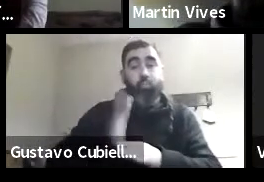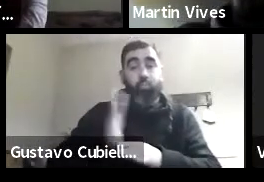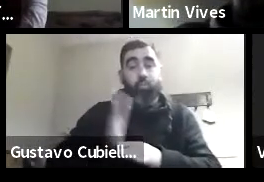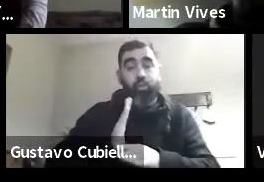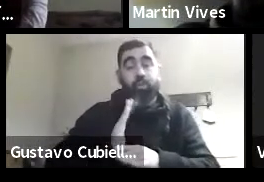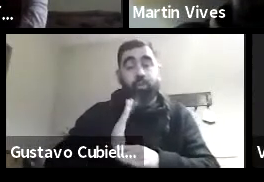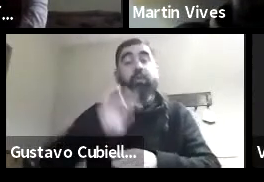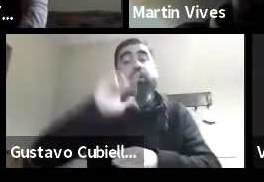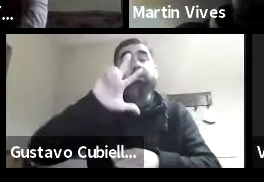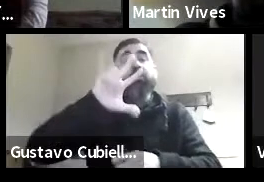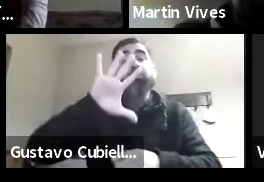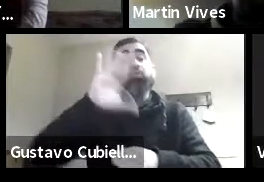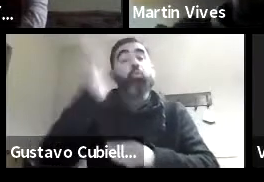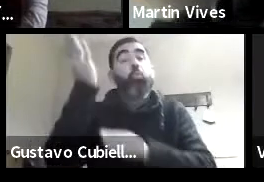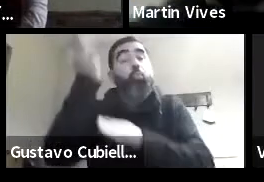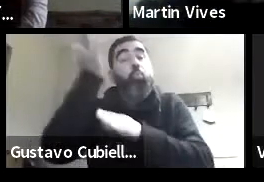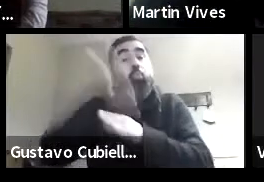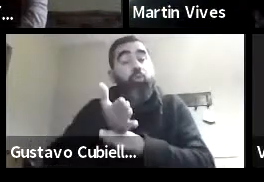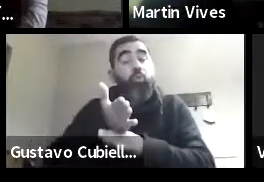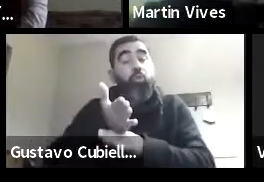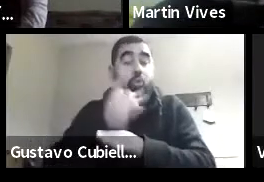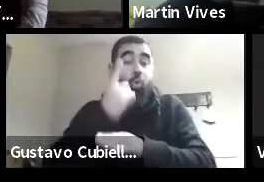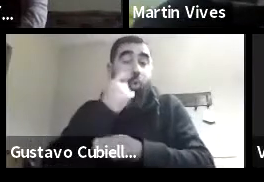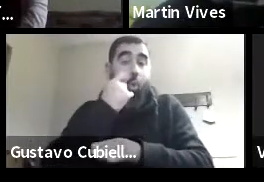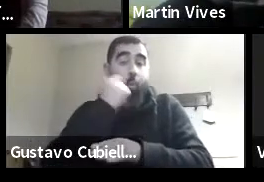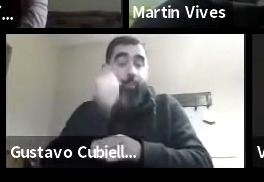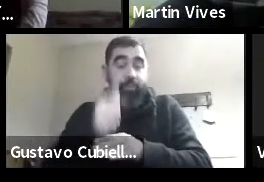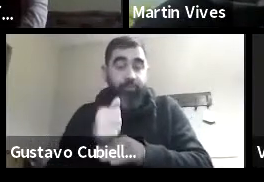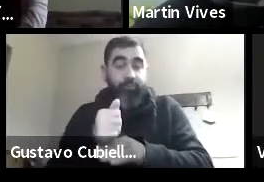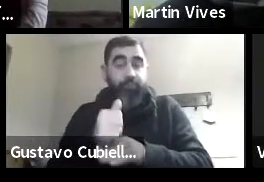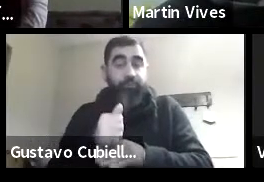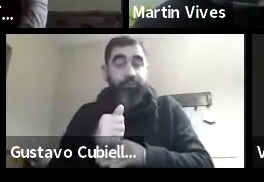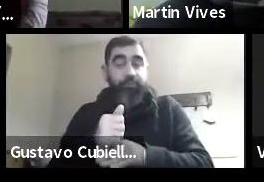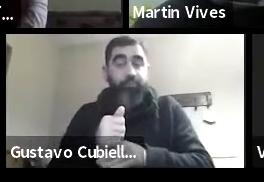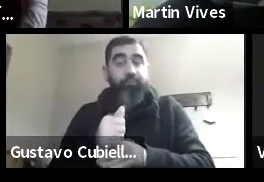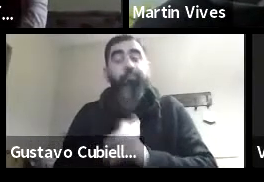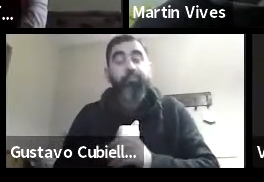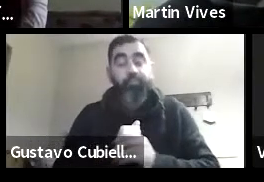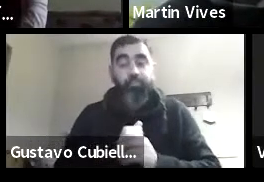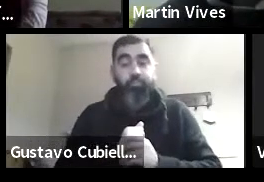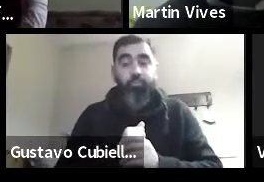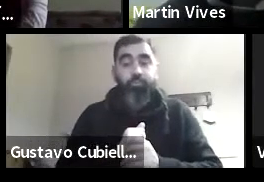un 35,3% de varones. No es menor esto.